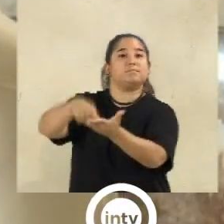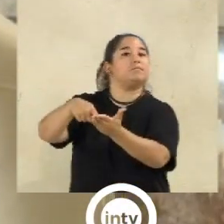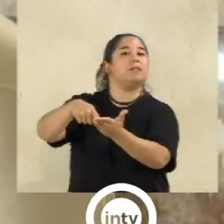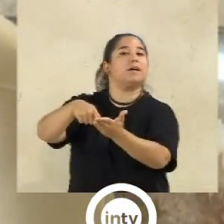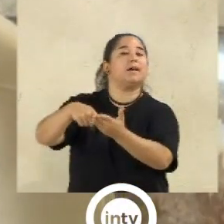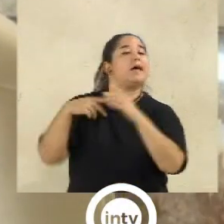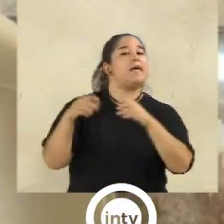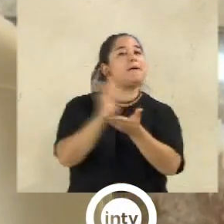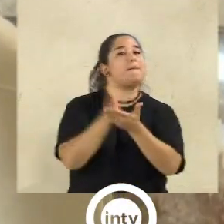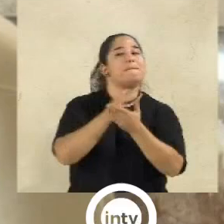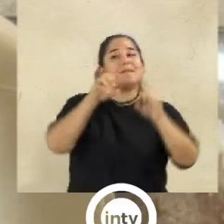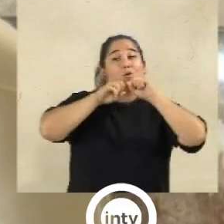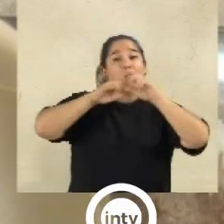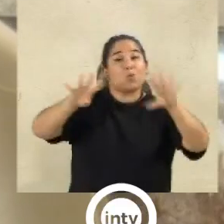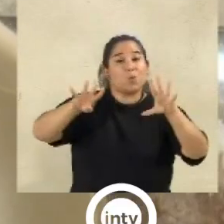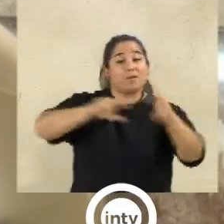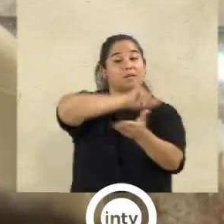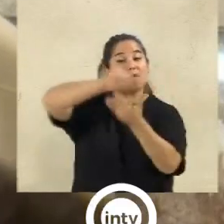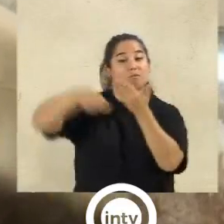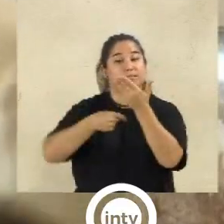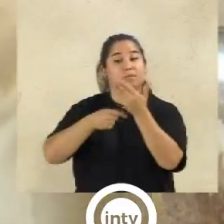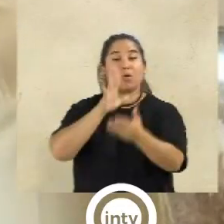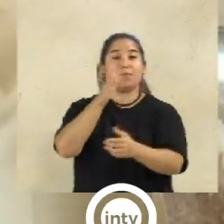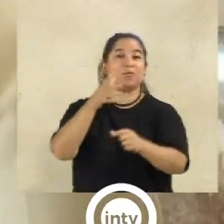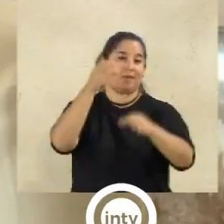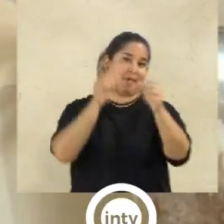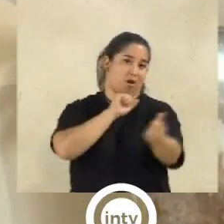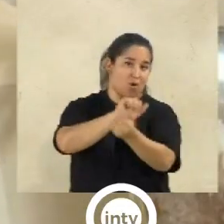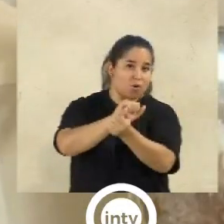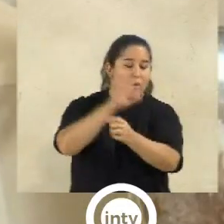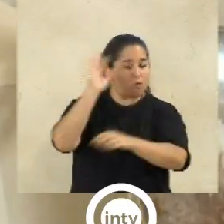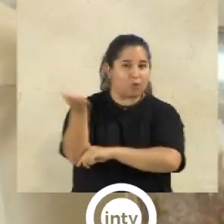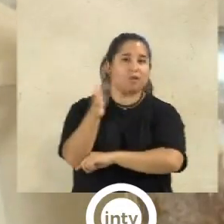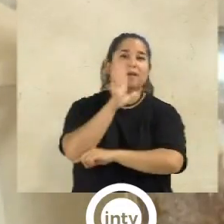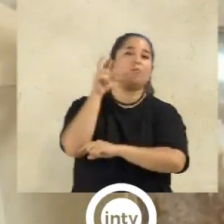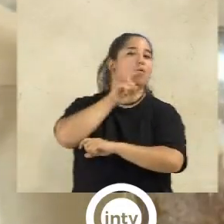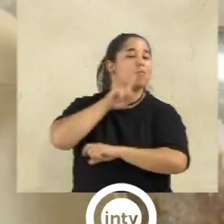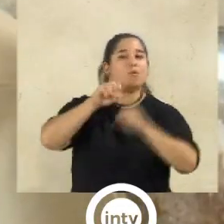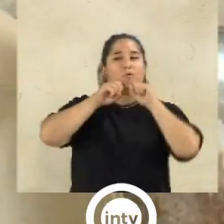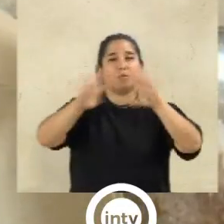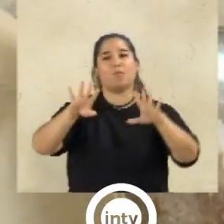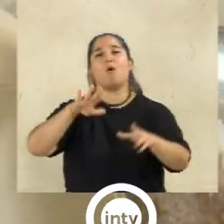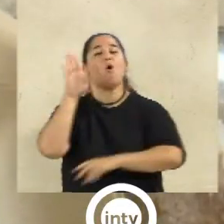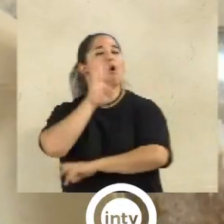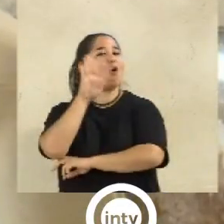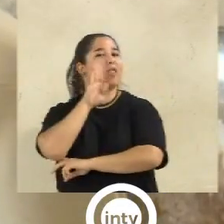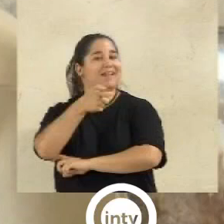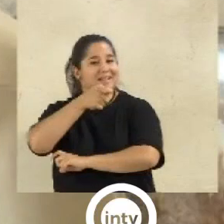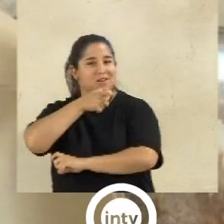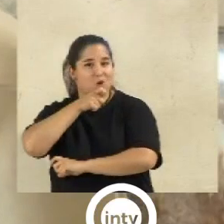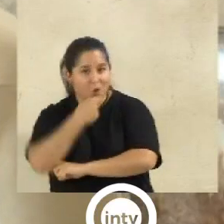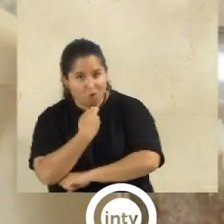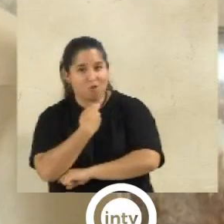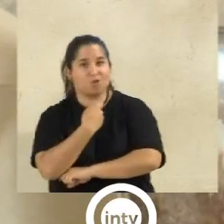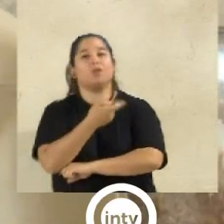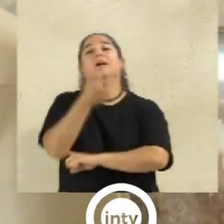cualquier medio de comunicación con condenado por difundir bulos vulnerar el derecho al honor o por delitos de odio proponemos además que se